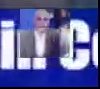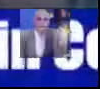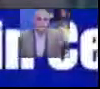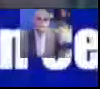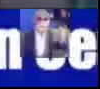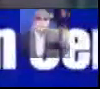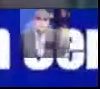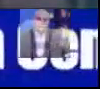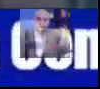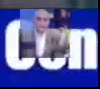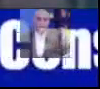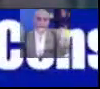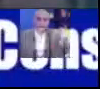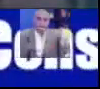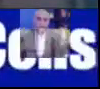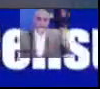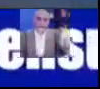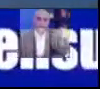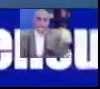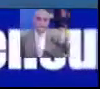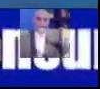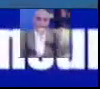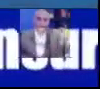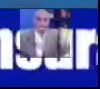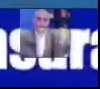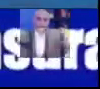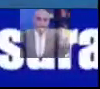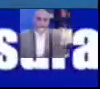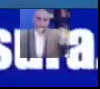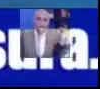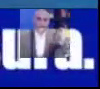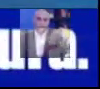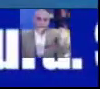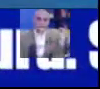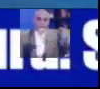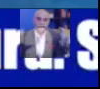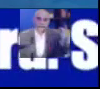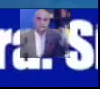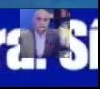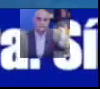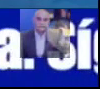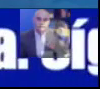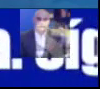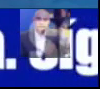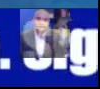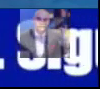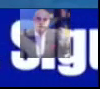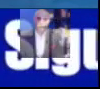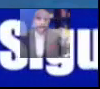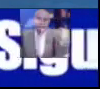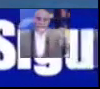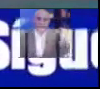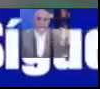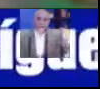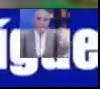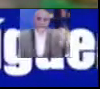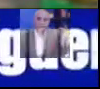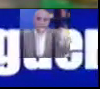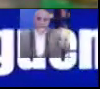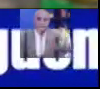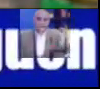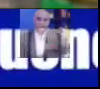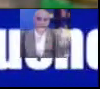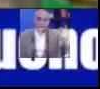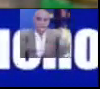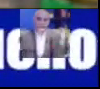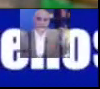ya terminó su gestión y está otra vez siendo regidor. Hay cualquier cantidad de regidores que uno